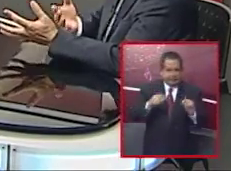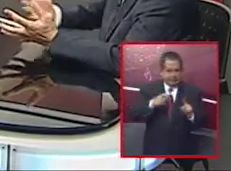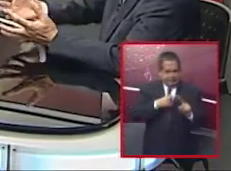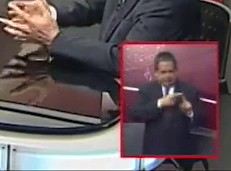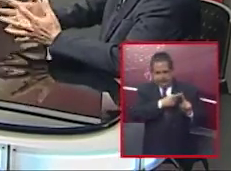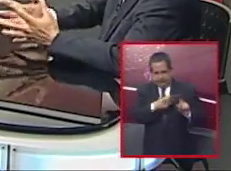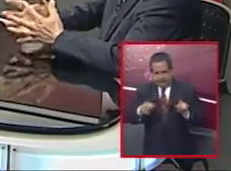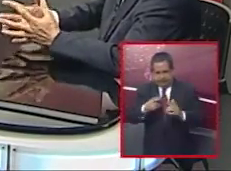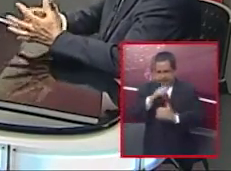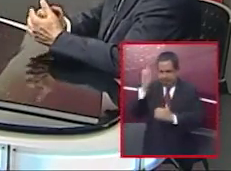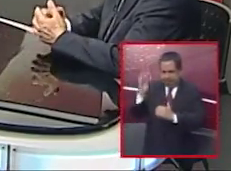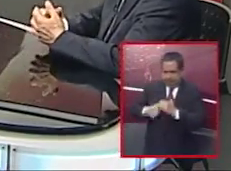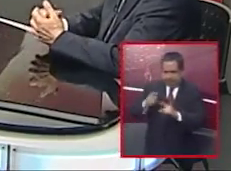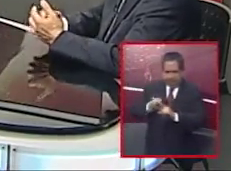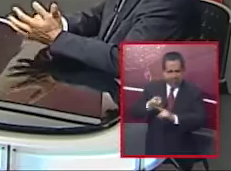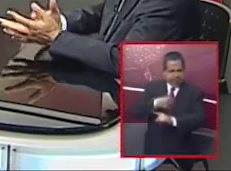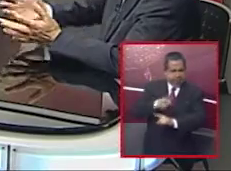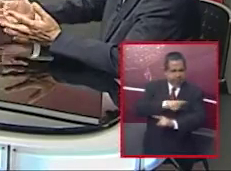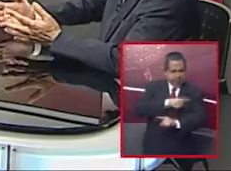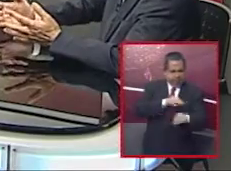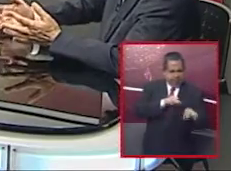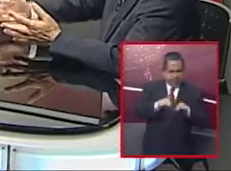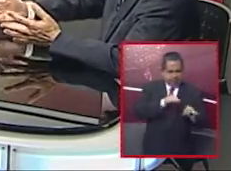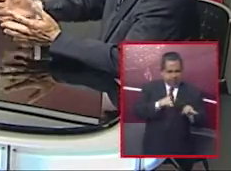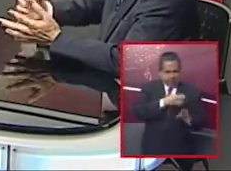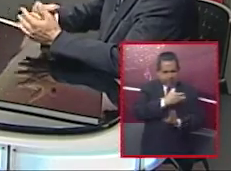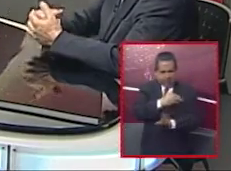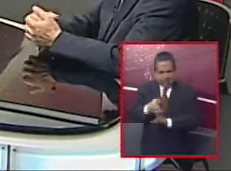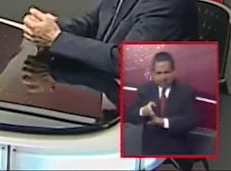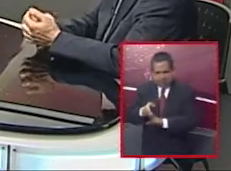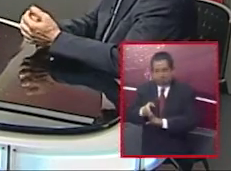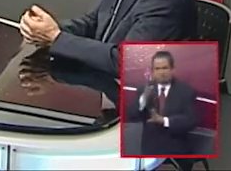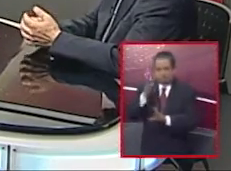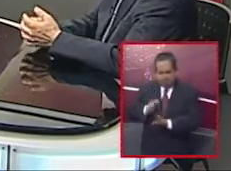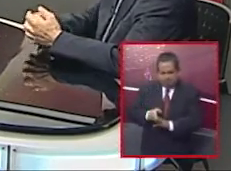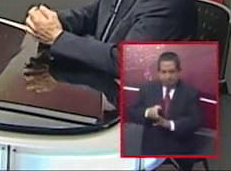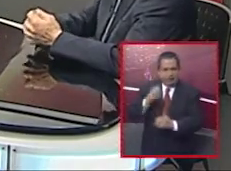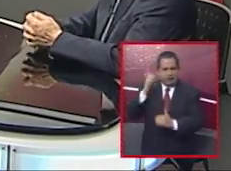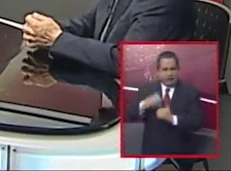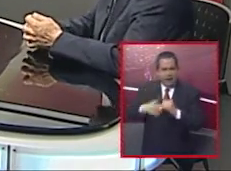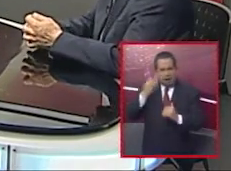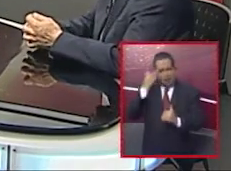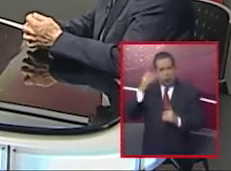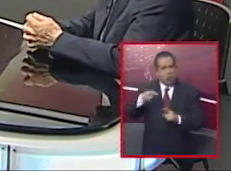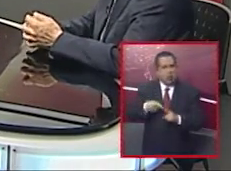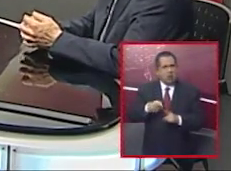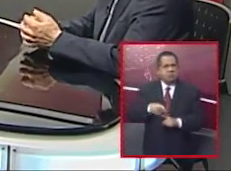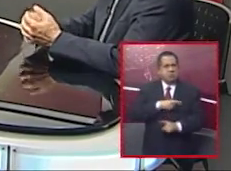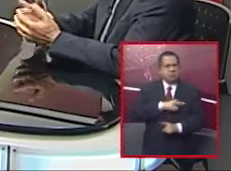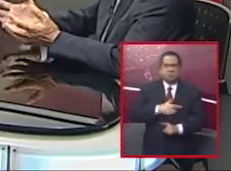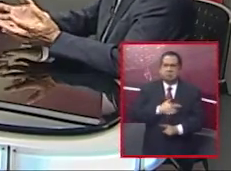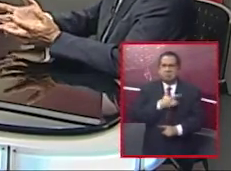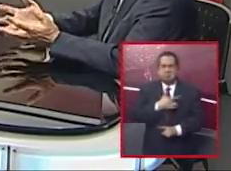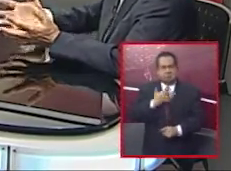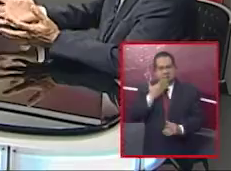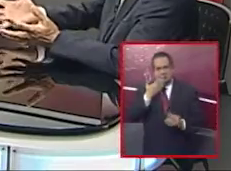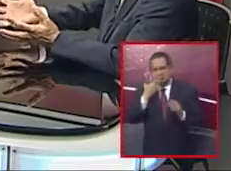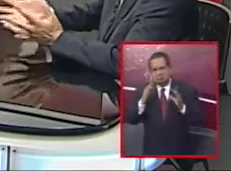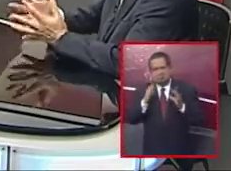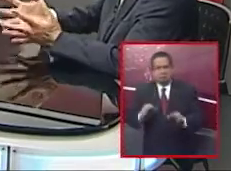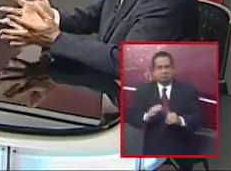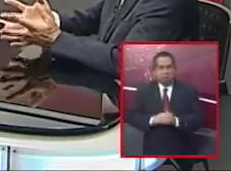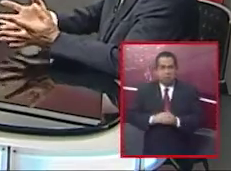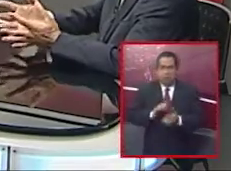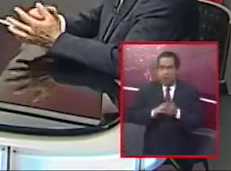de caja de los trabajos realizados al final de cada periodo ordinario de sesiones.